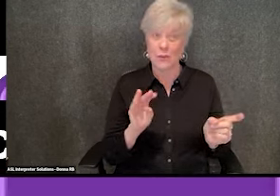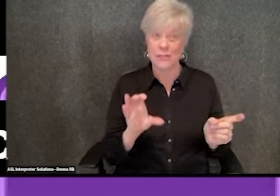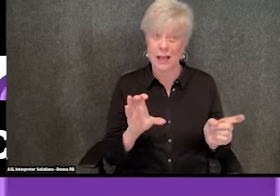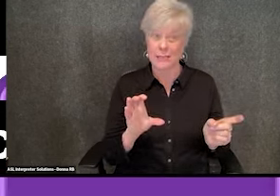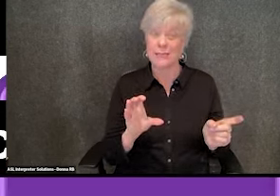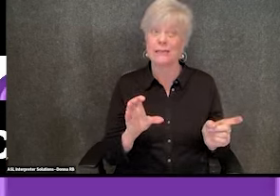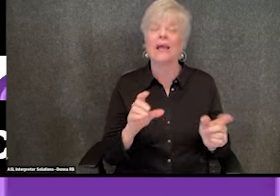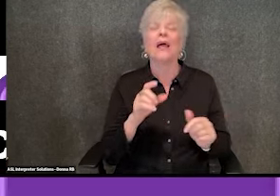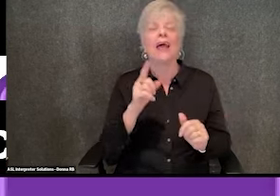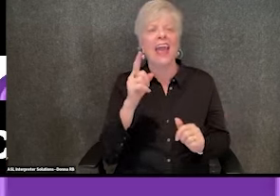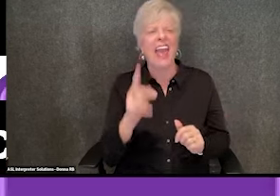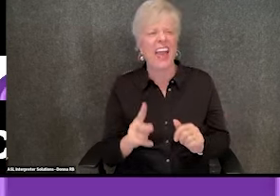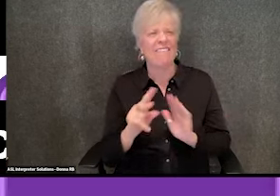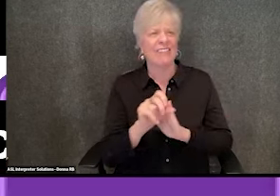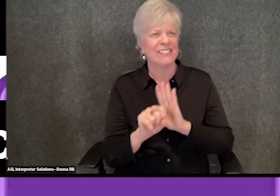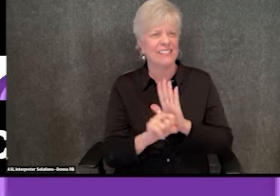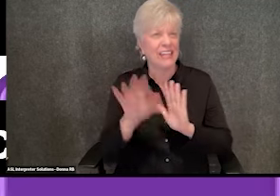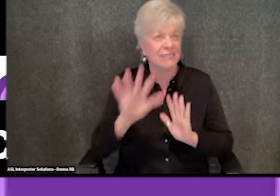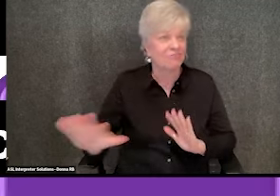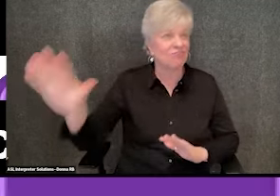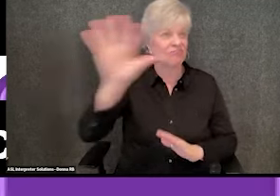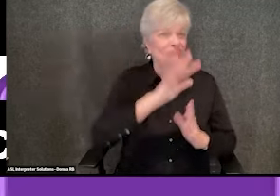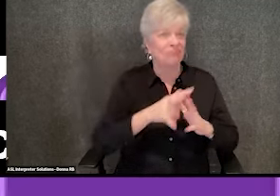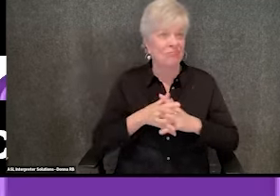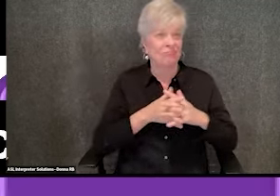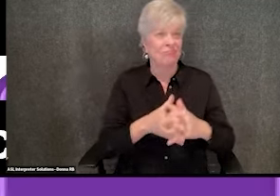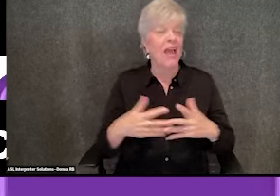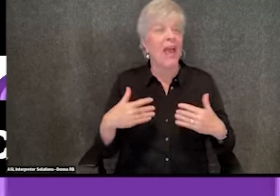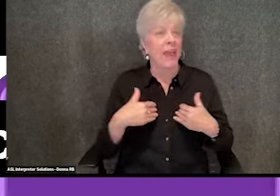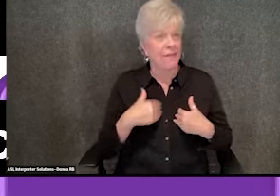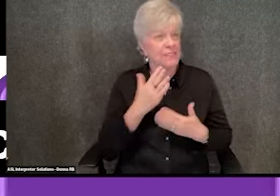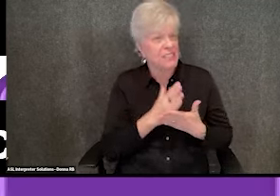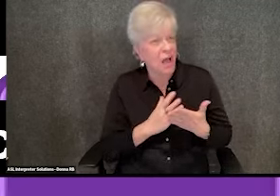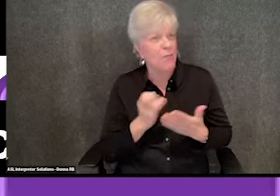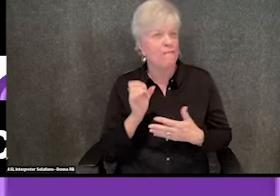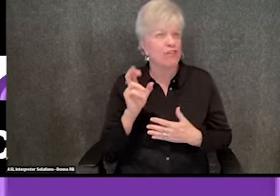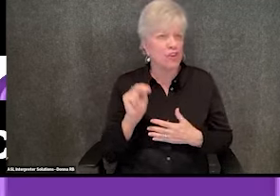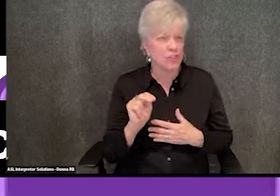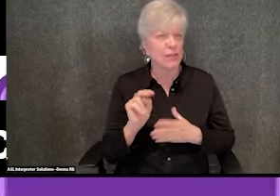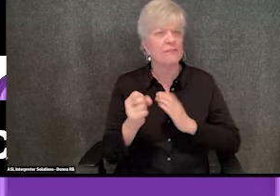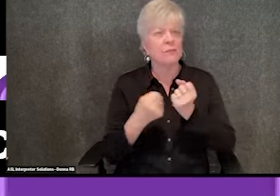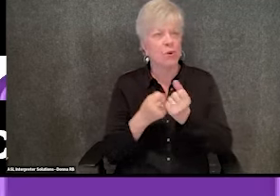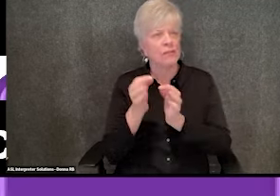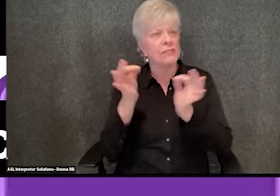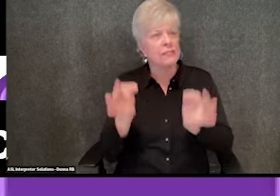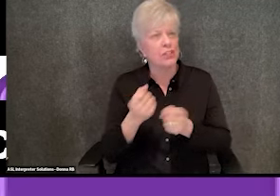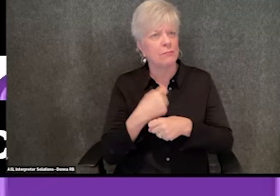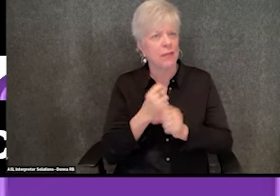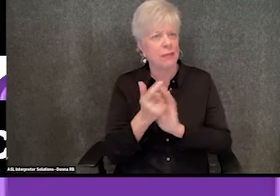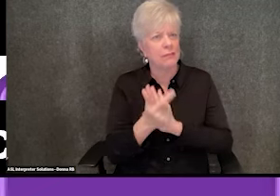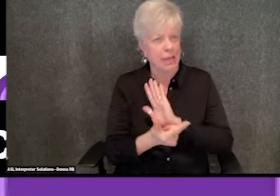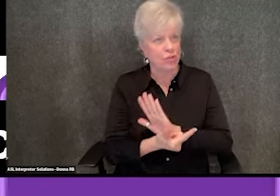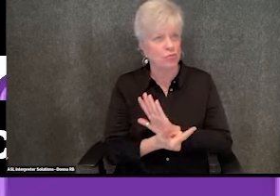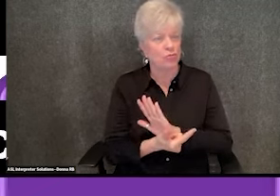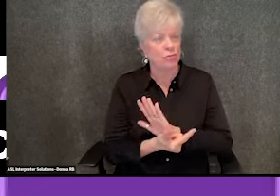Vamos a pasar al resto de esta presentación hablando de esto. Ahora la mitad de los estados en Estados Unidos